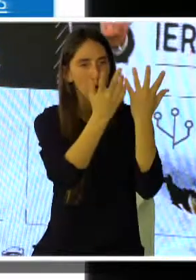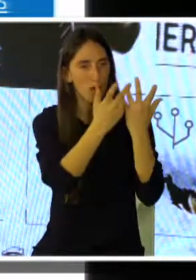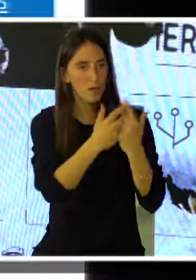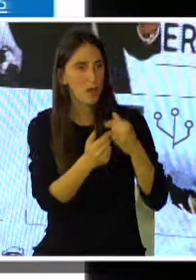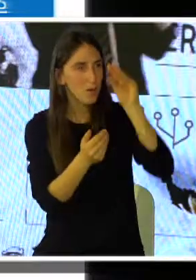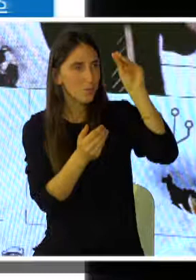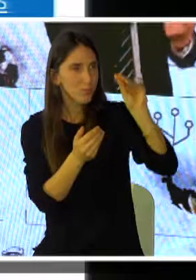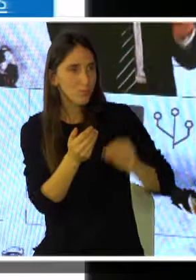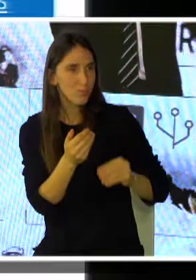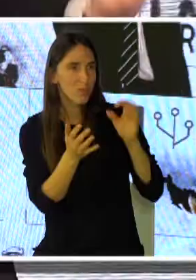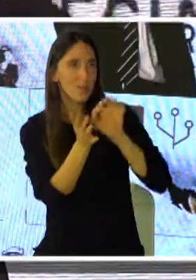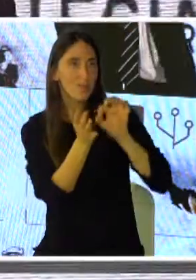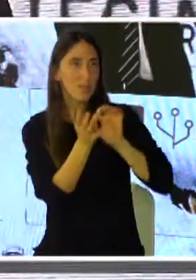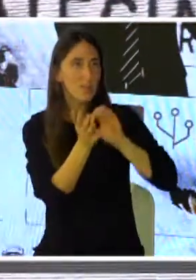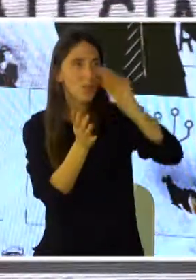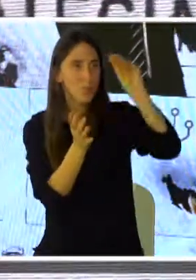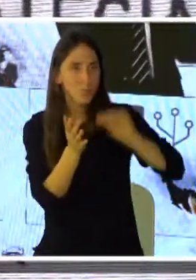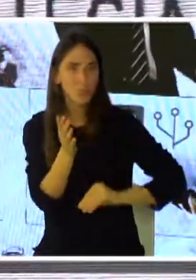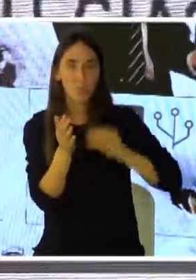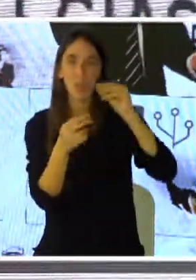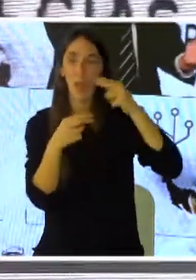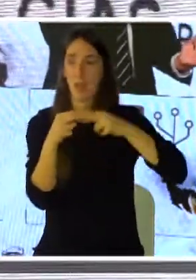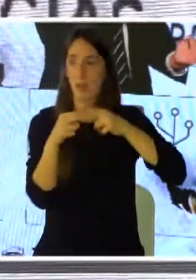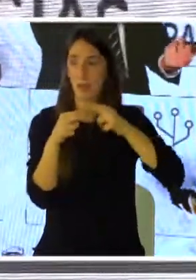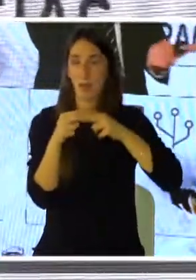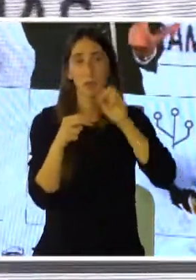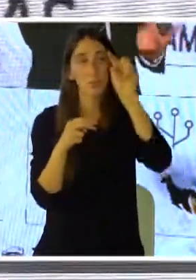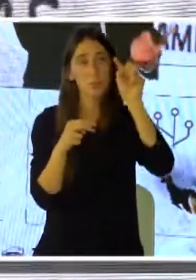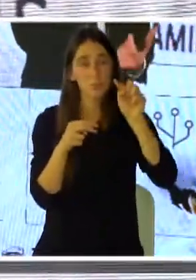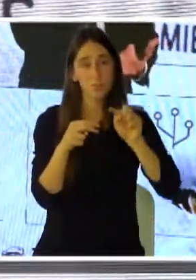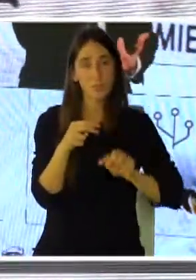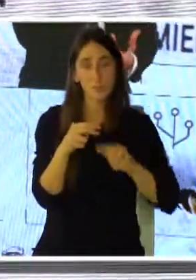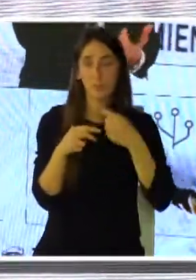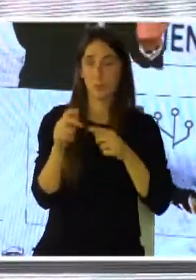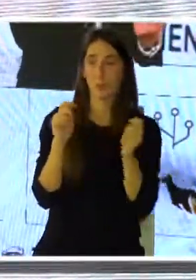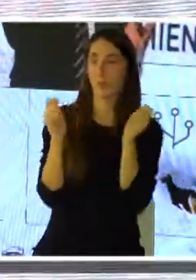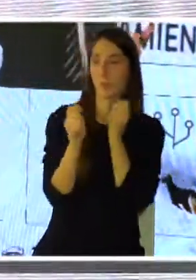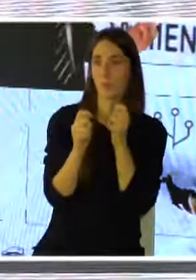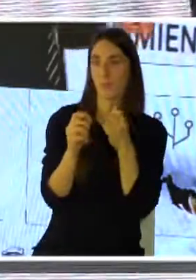pero además que ese sistema puede estar disponible para la ciudadanía, entonces ganamos por